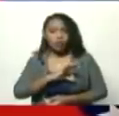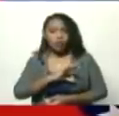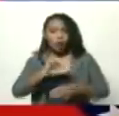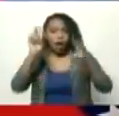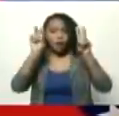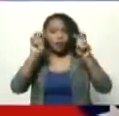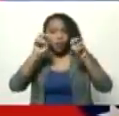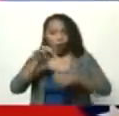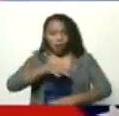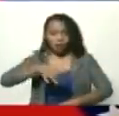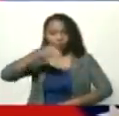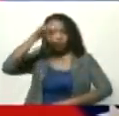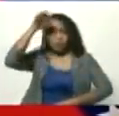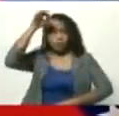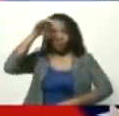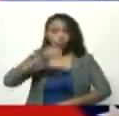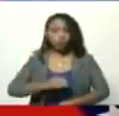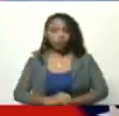nuevo espíritu